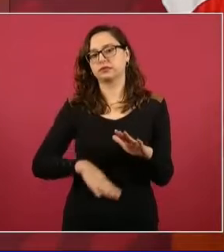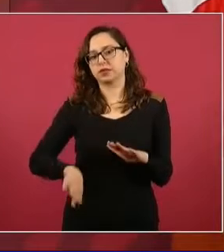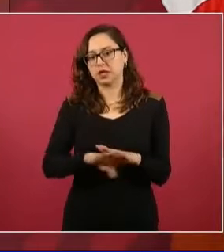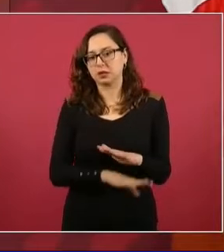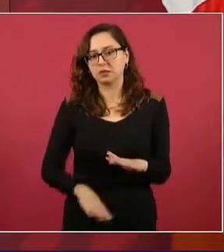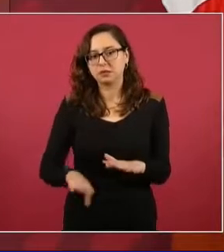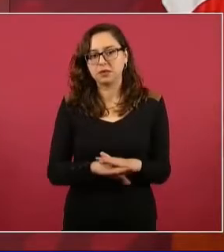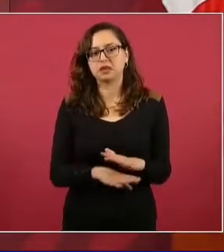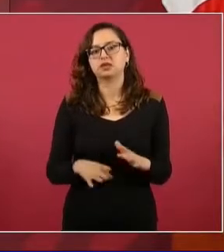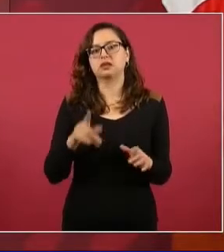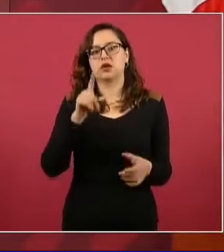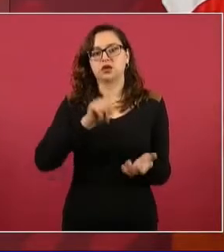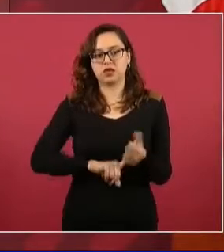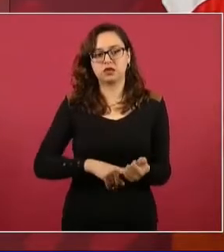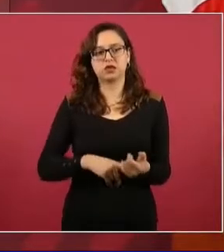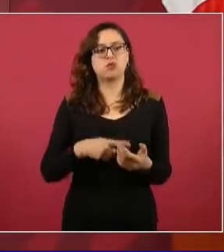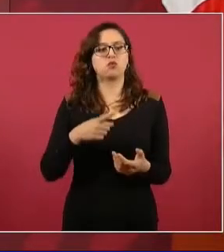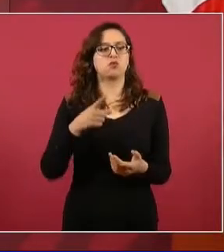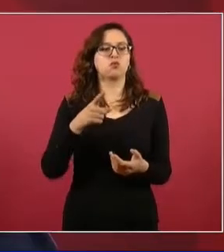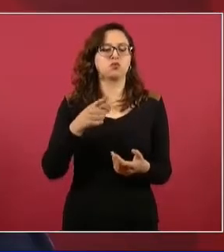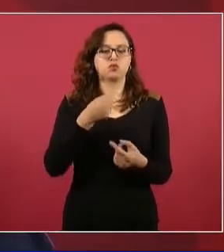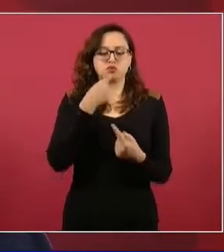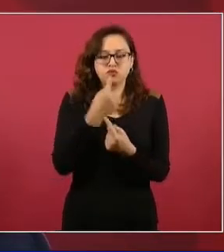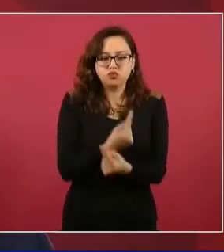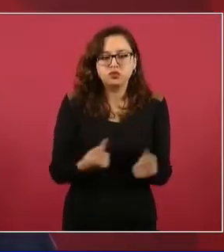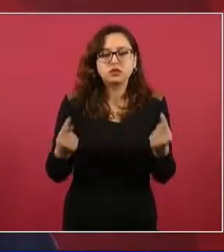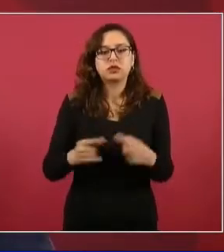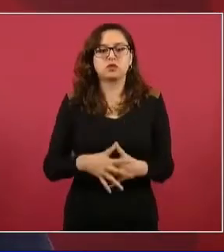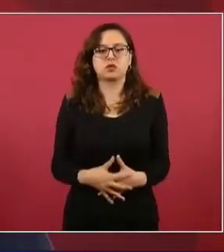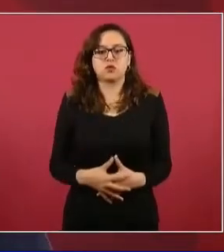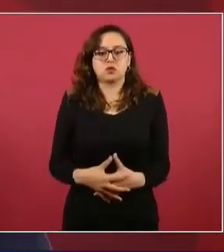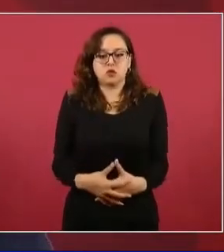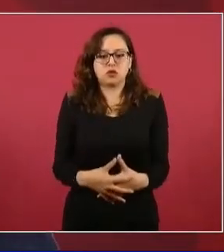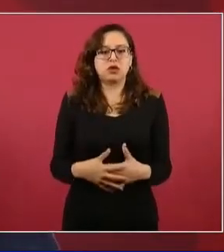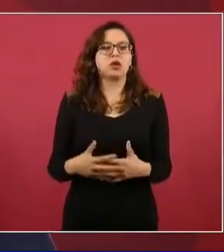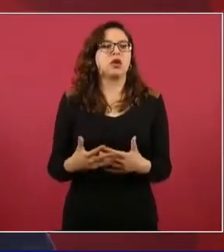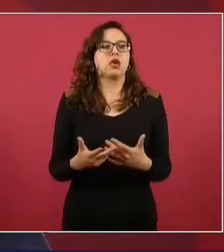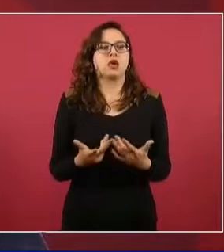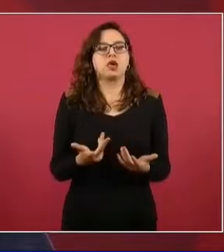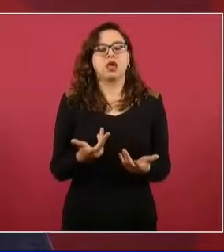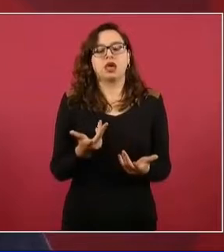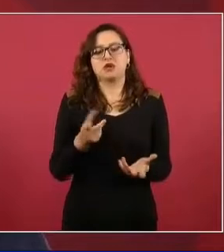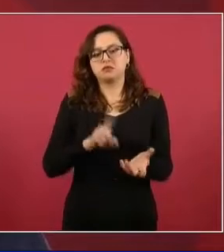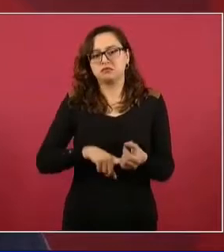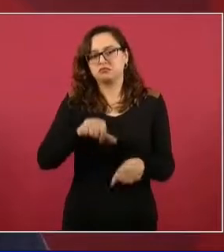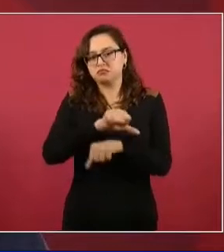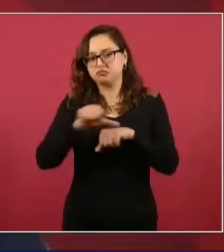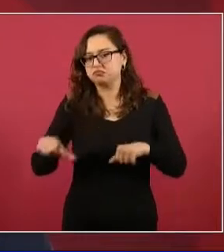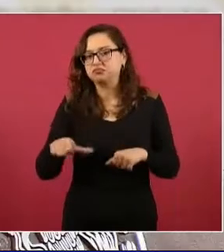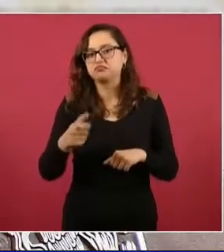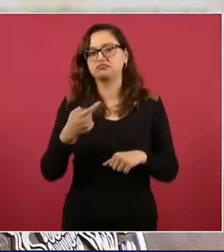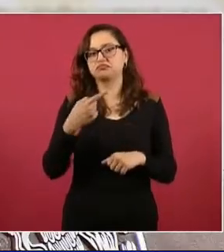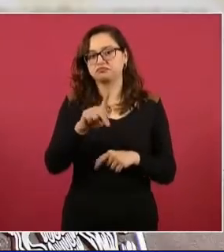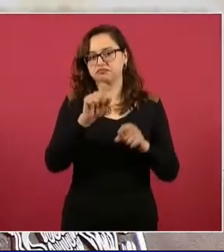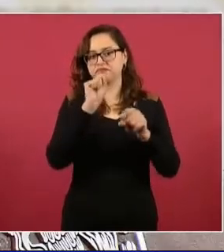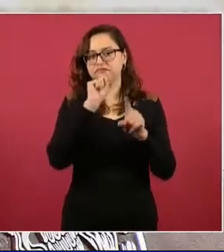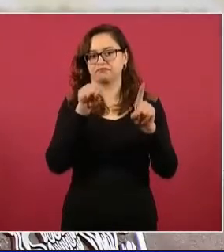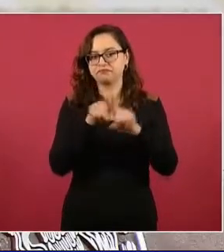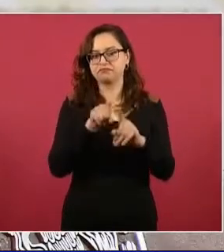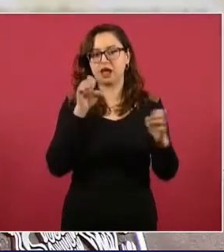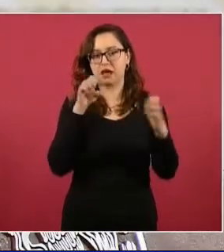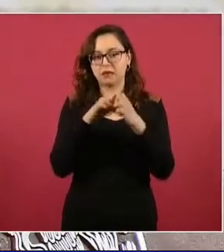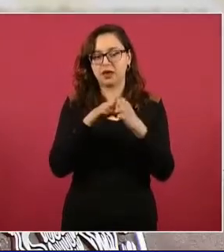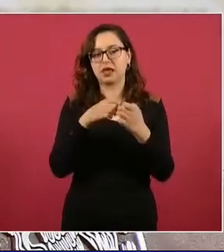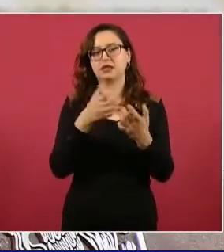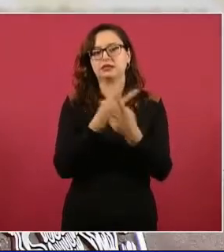la pediatría, ginecología, cirugía, medicina interna, pero también tiene los servicios de trauma y